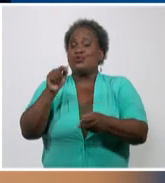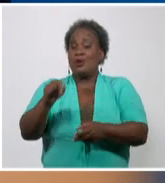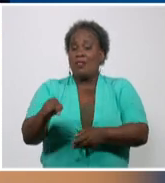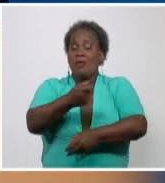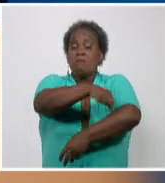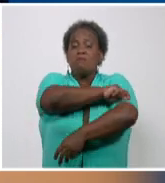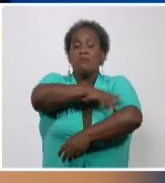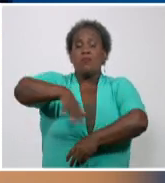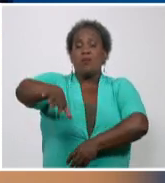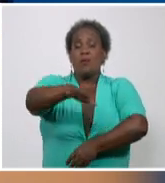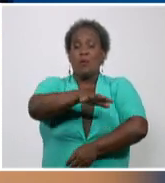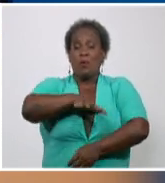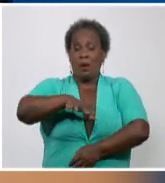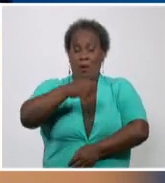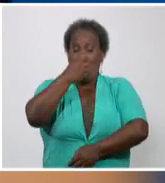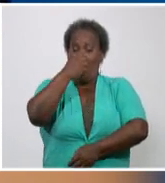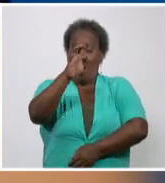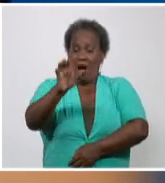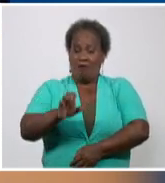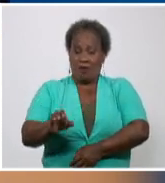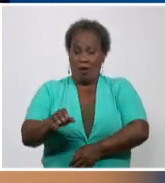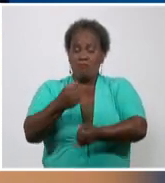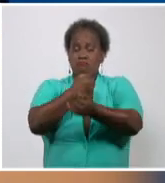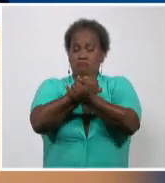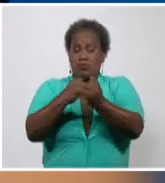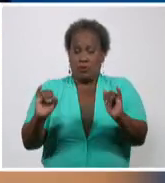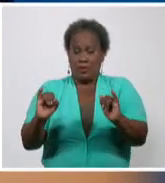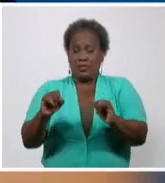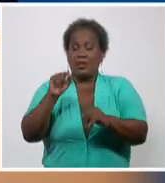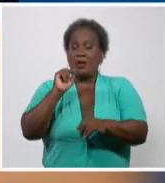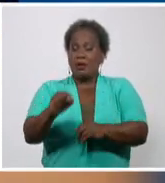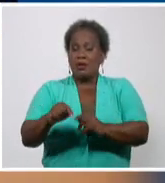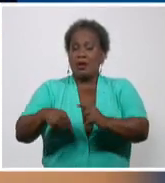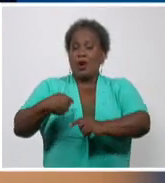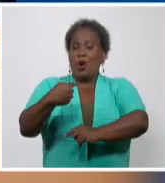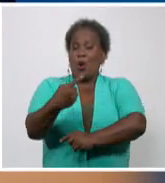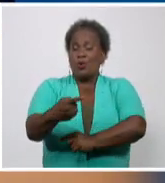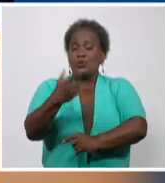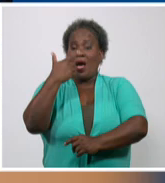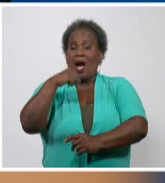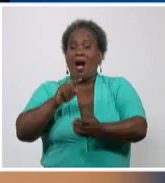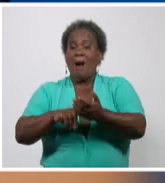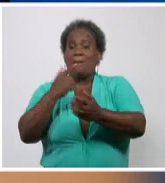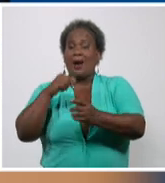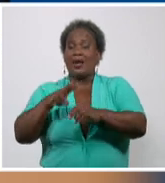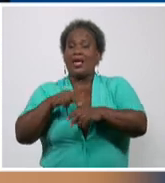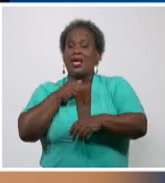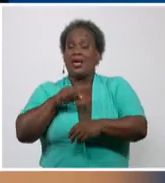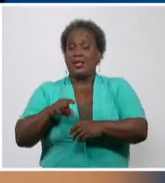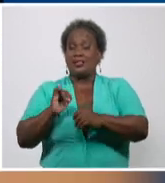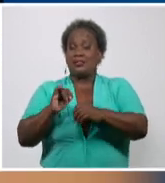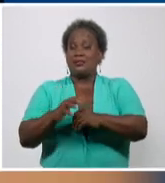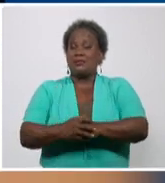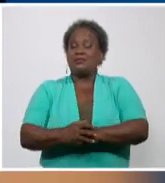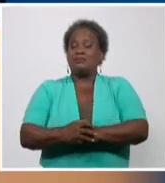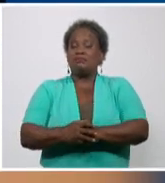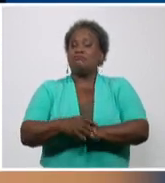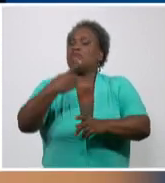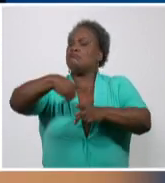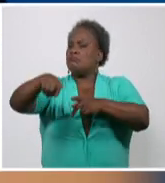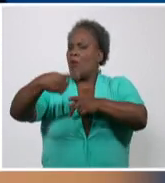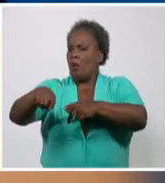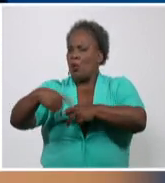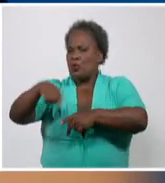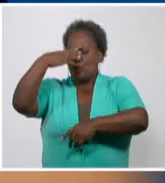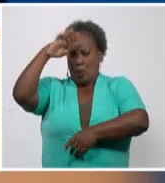su independencia y contra el oprobioso régimen del apartheid. Otros tantos han brindado su